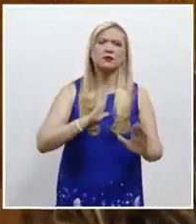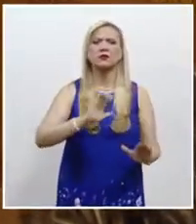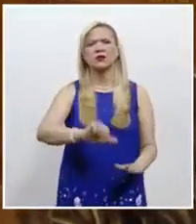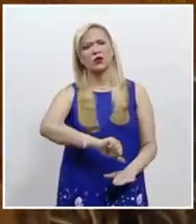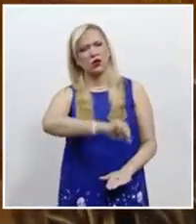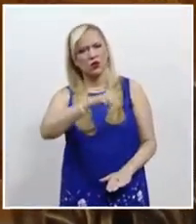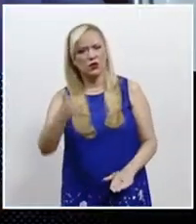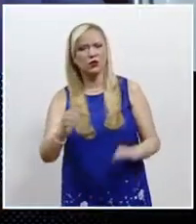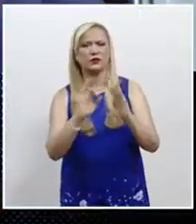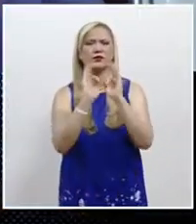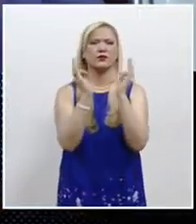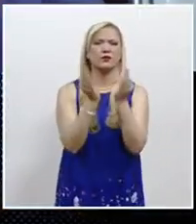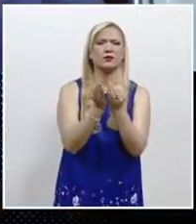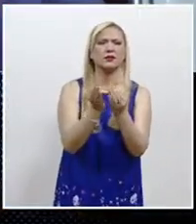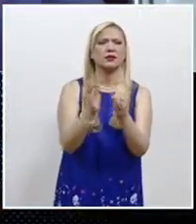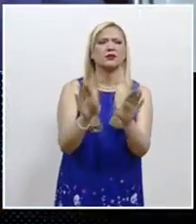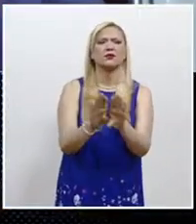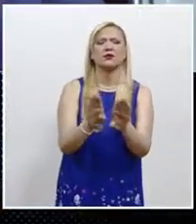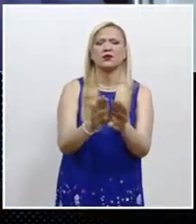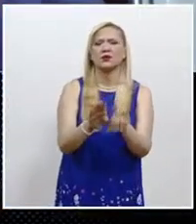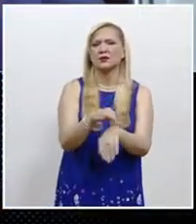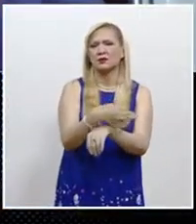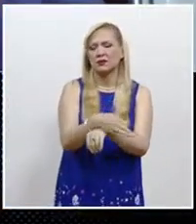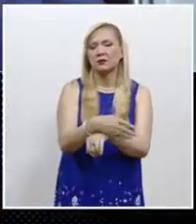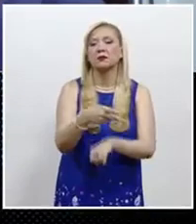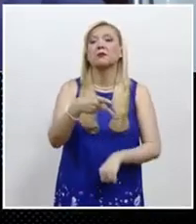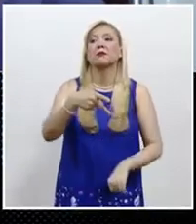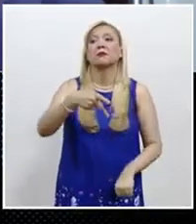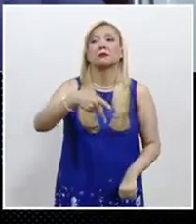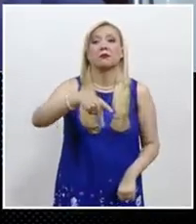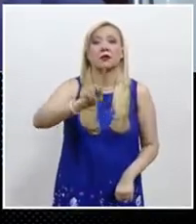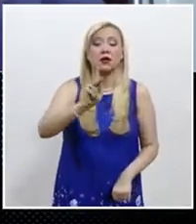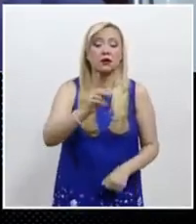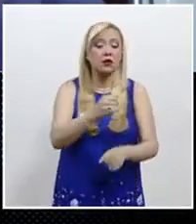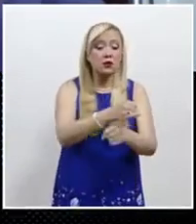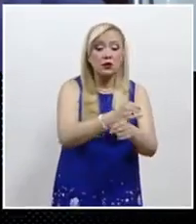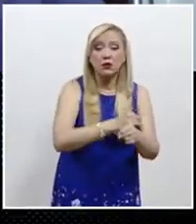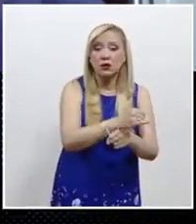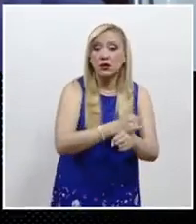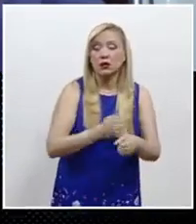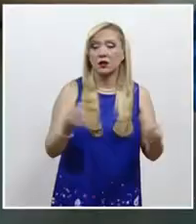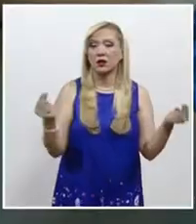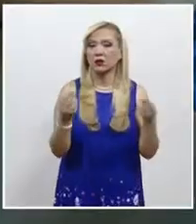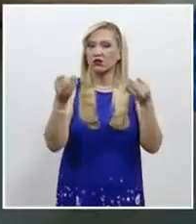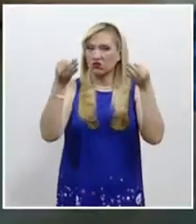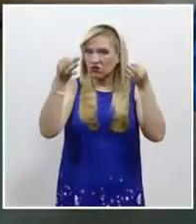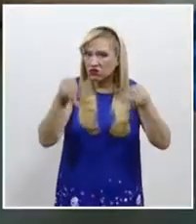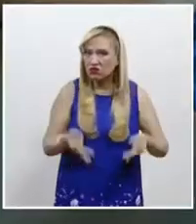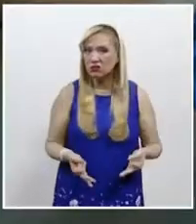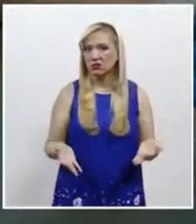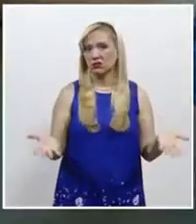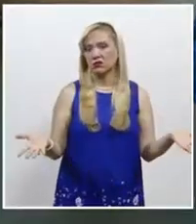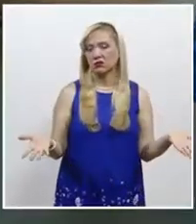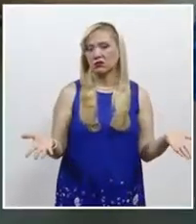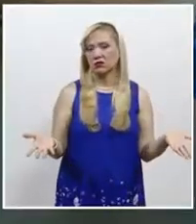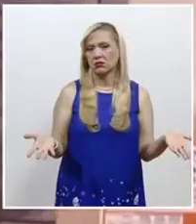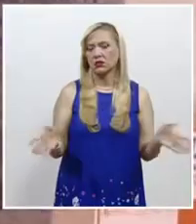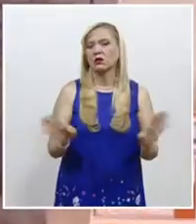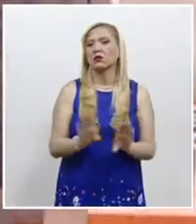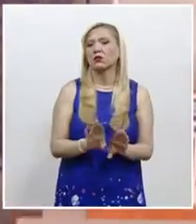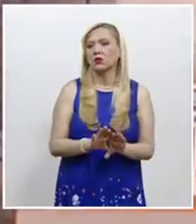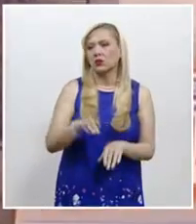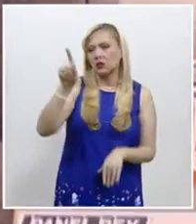medidas cautelares en las normas, no tienen por objeto facilitar una investigación adecuada y eficaz. Por ello, determinar que